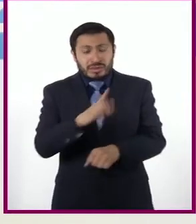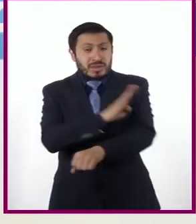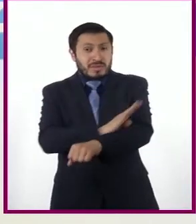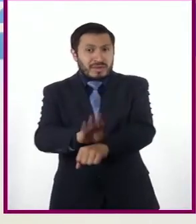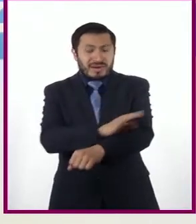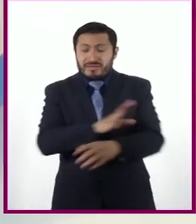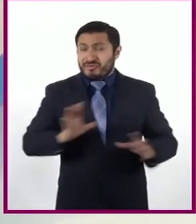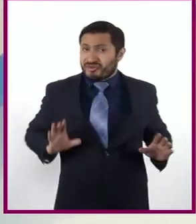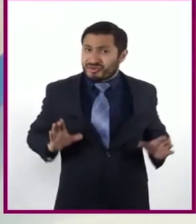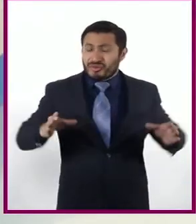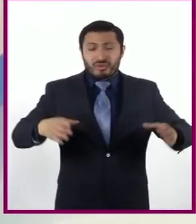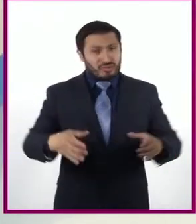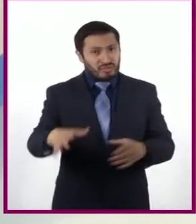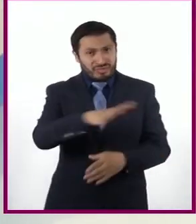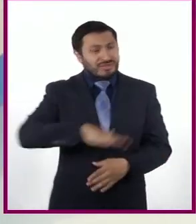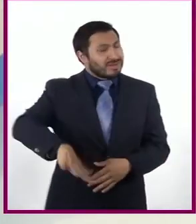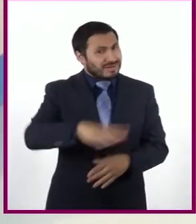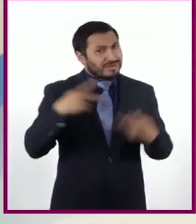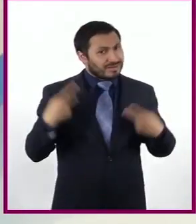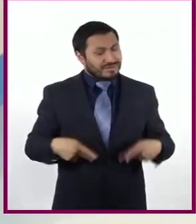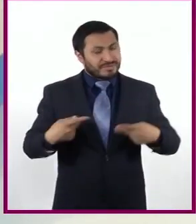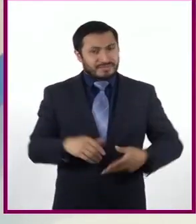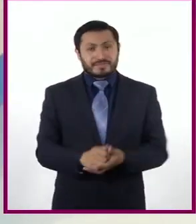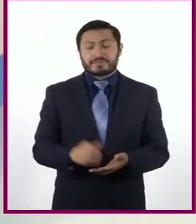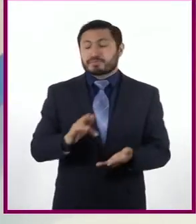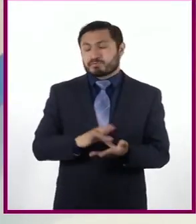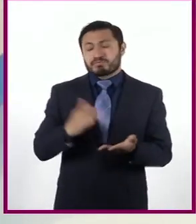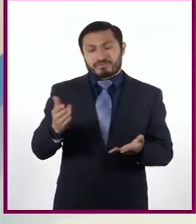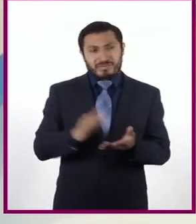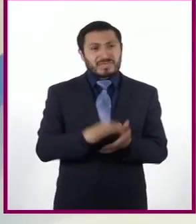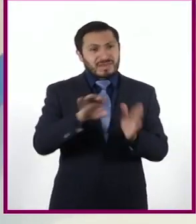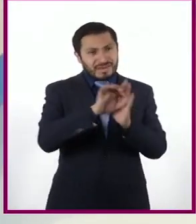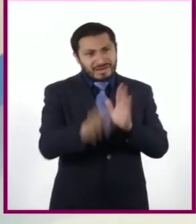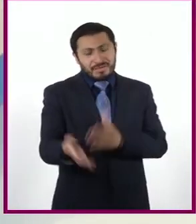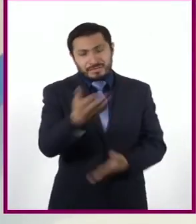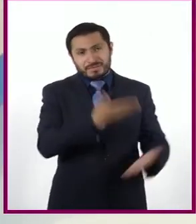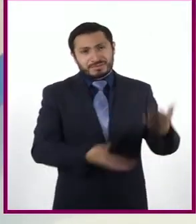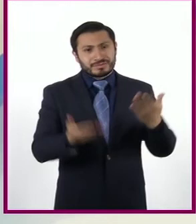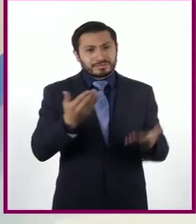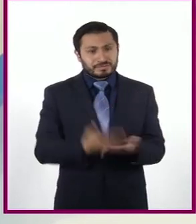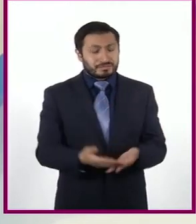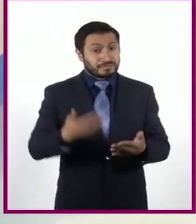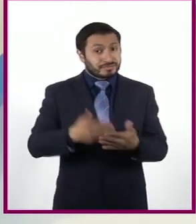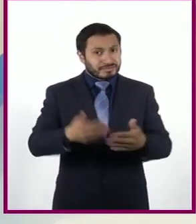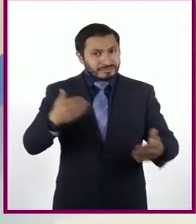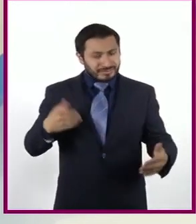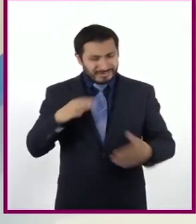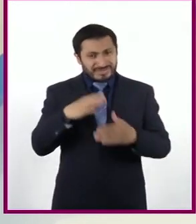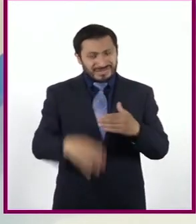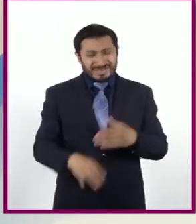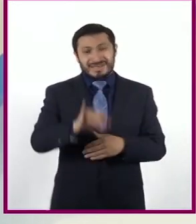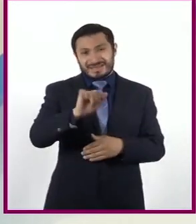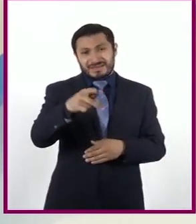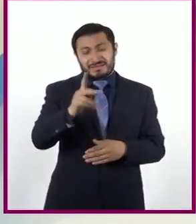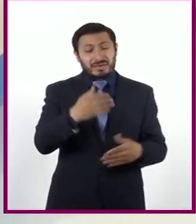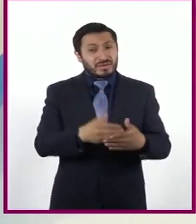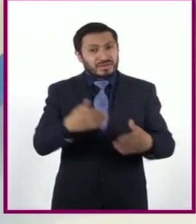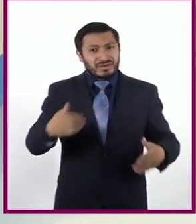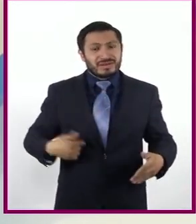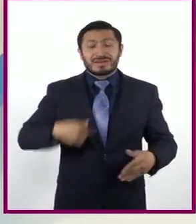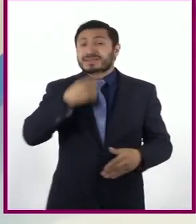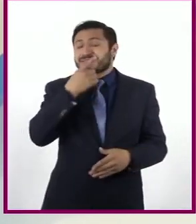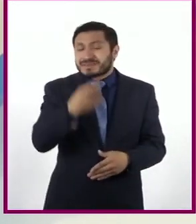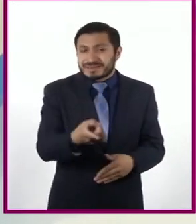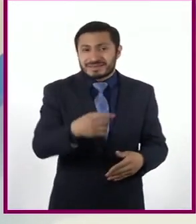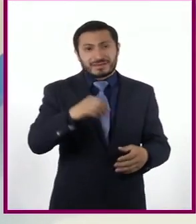colectivo. Gracias, Alejandra, por el ejemplo que nos compartes. Antes de concluir, me gustaría enfatizar que